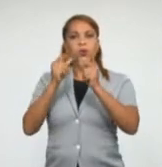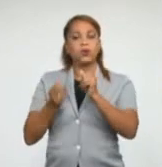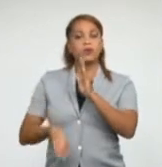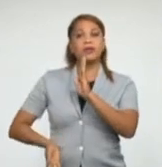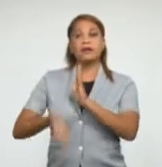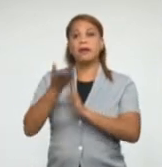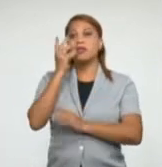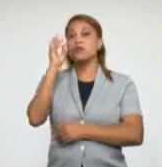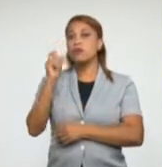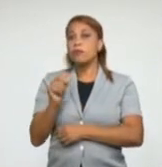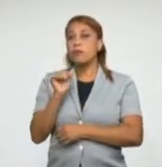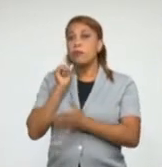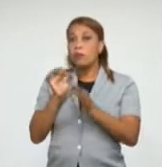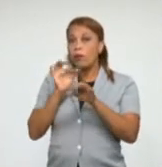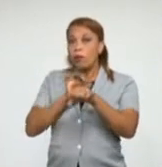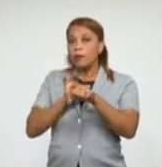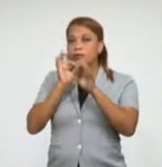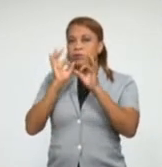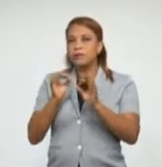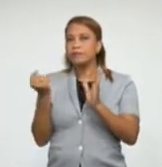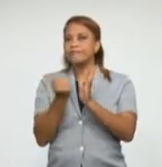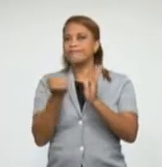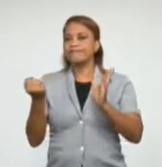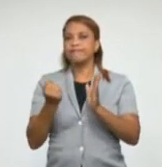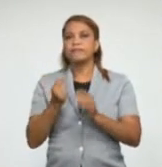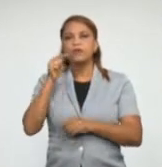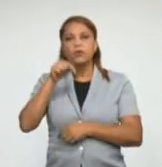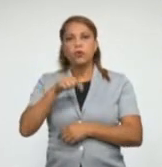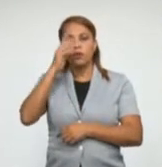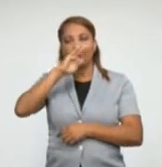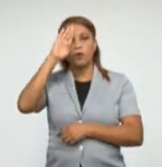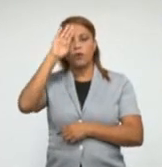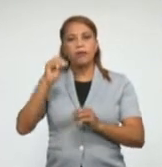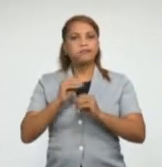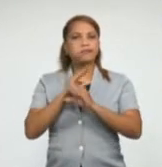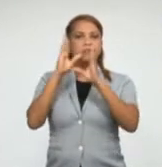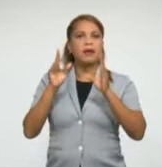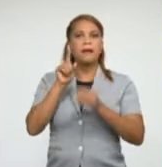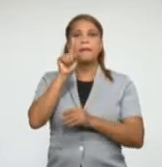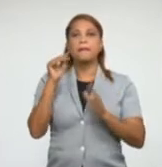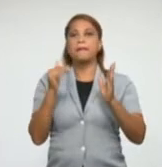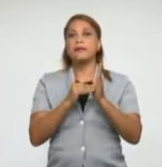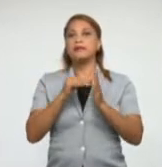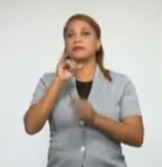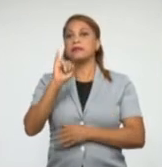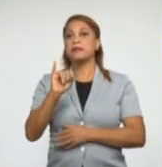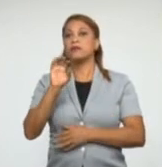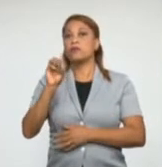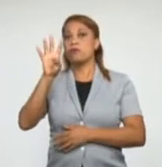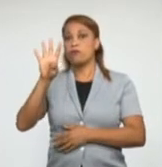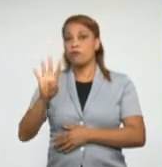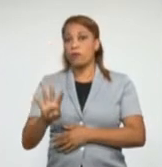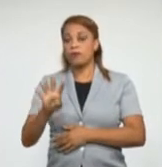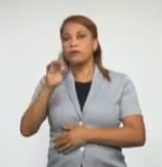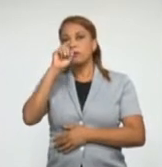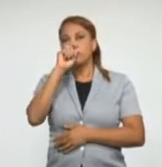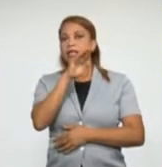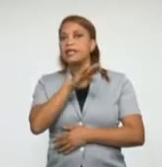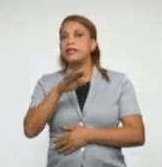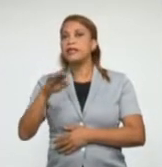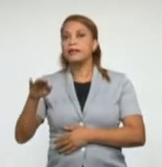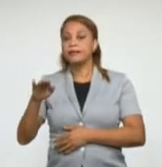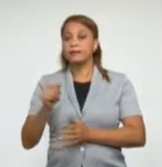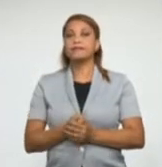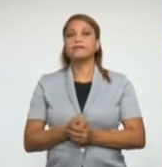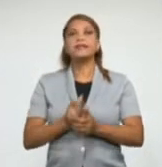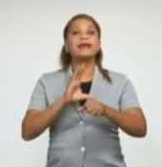pacientes activos. Hoy el país amaneció con 1.604 pacientes en edades pediátricas